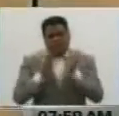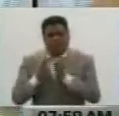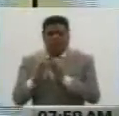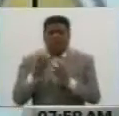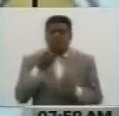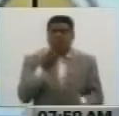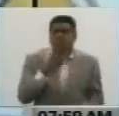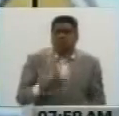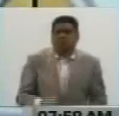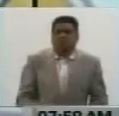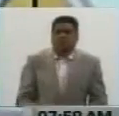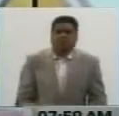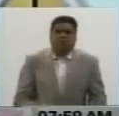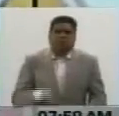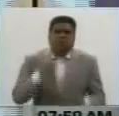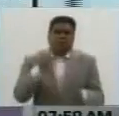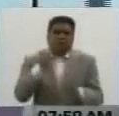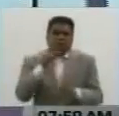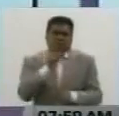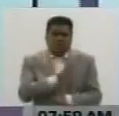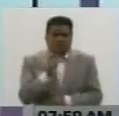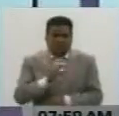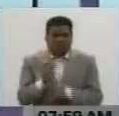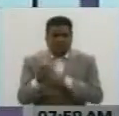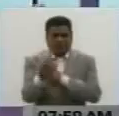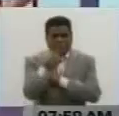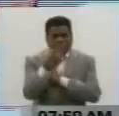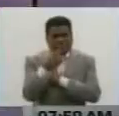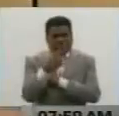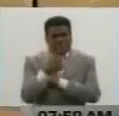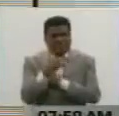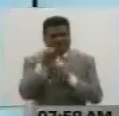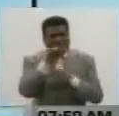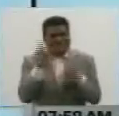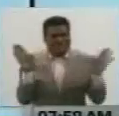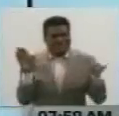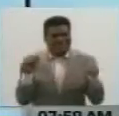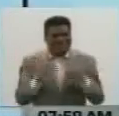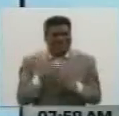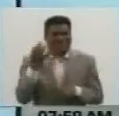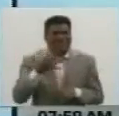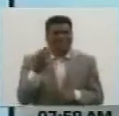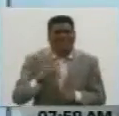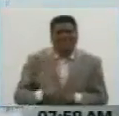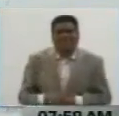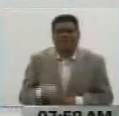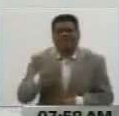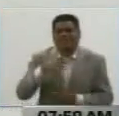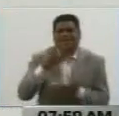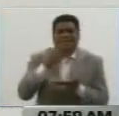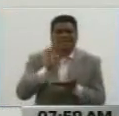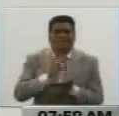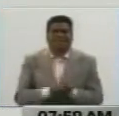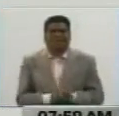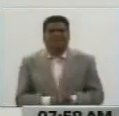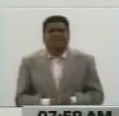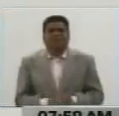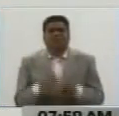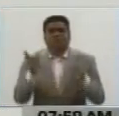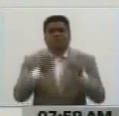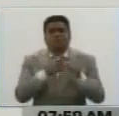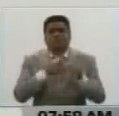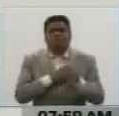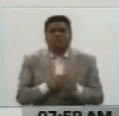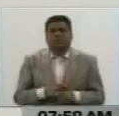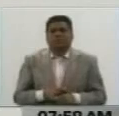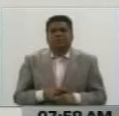Y a la gente le corresponde participar y le corresponde preguntar a través de las redes sociales, como lo hacen siempre en el desayuno. José Collazo, ministro, tengo un